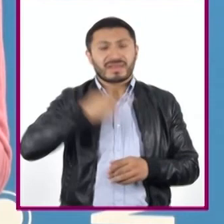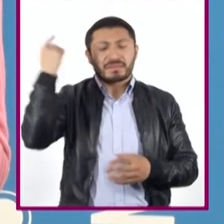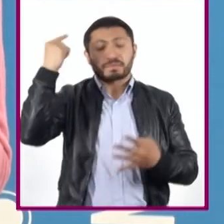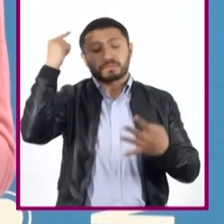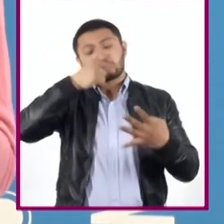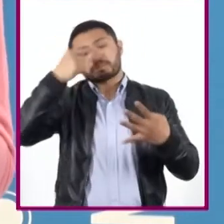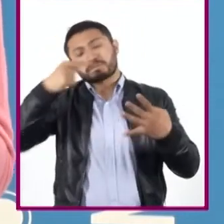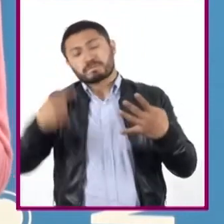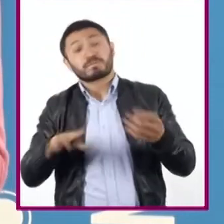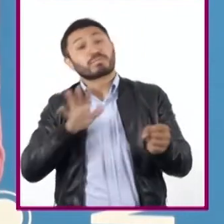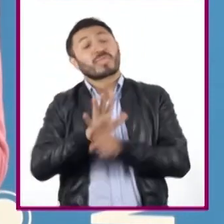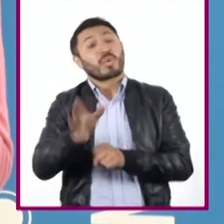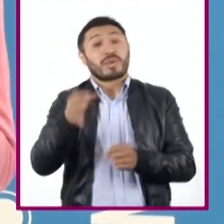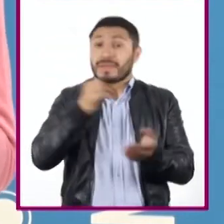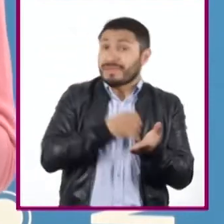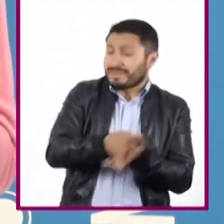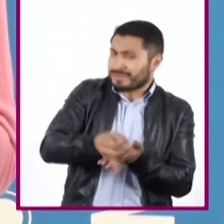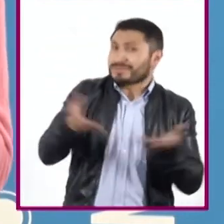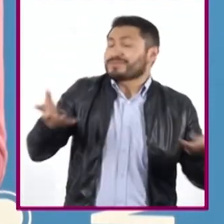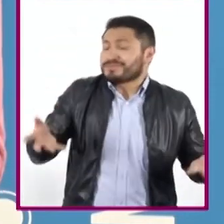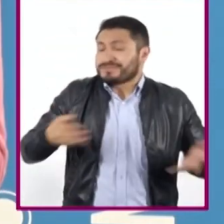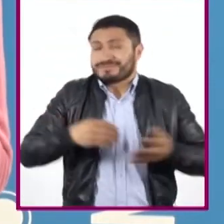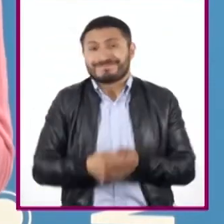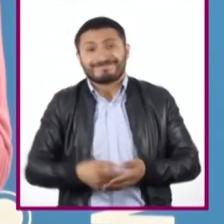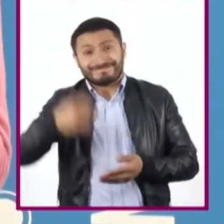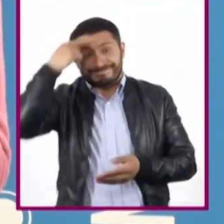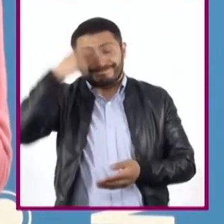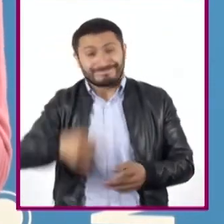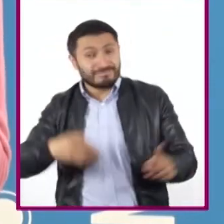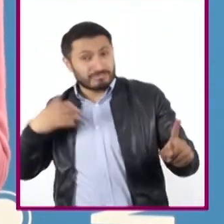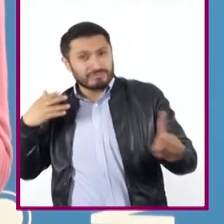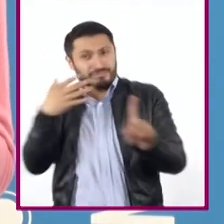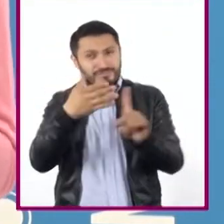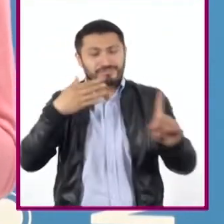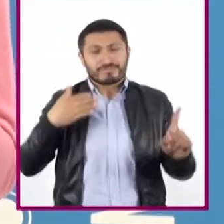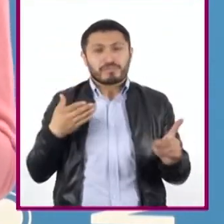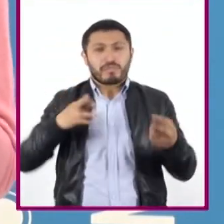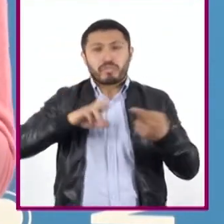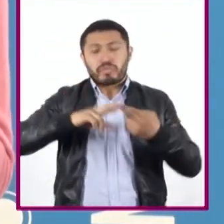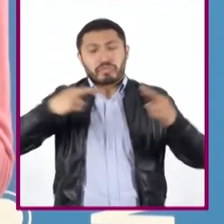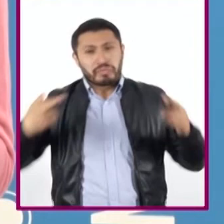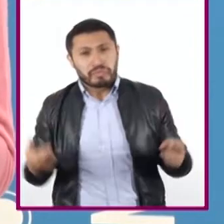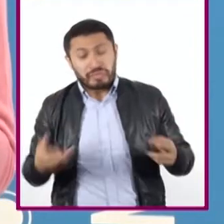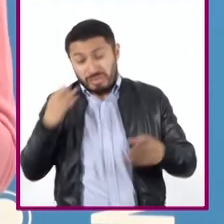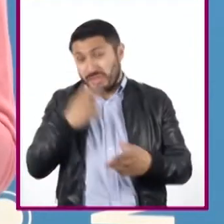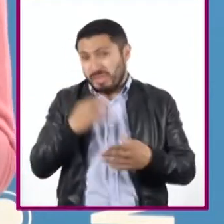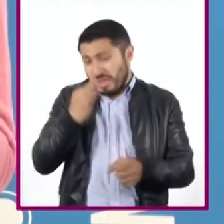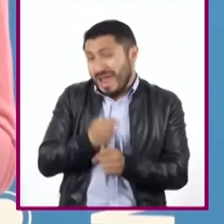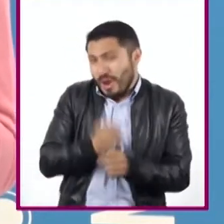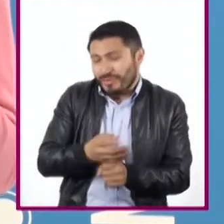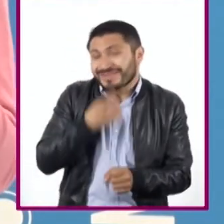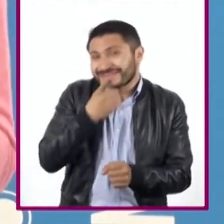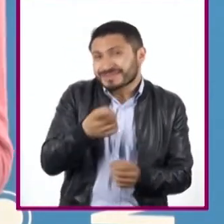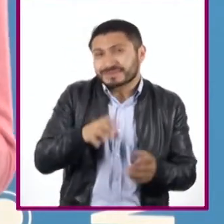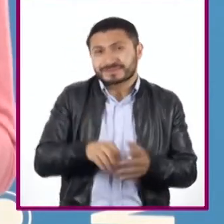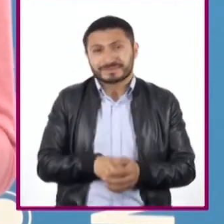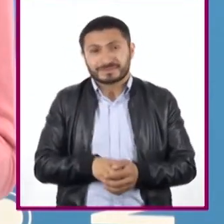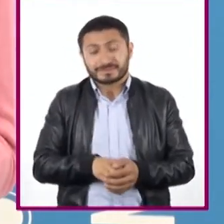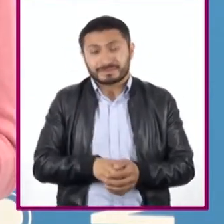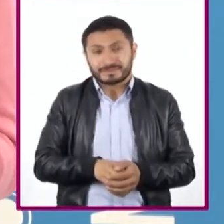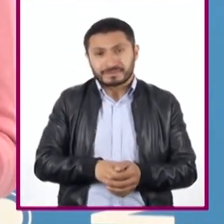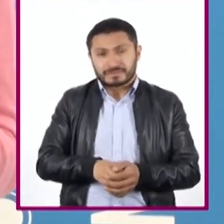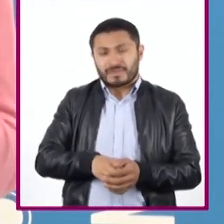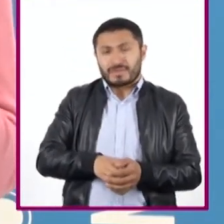a decidir qué hacer. Para relacionar lo que hemos comentado hasta el momento con la toma